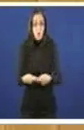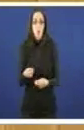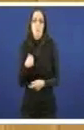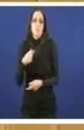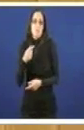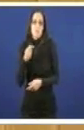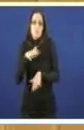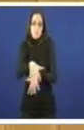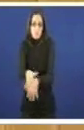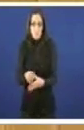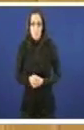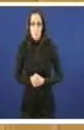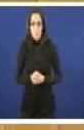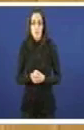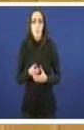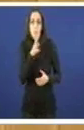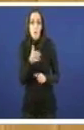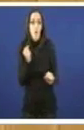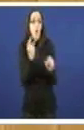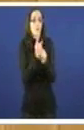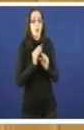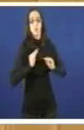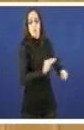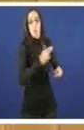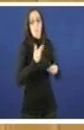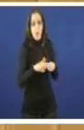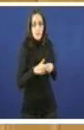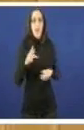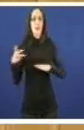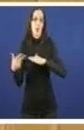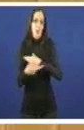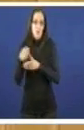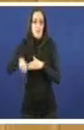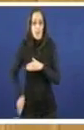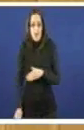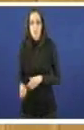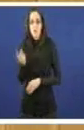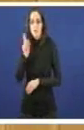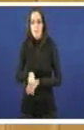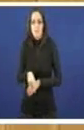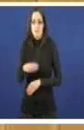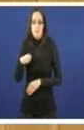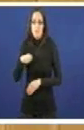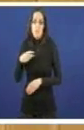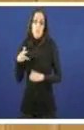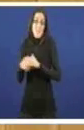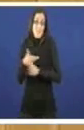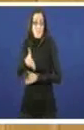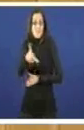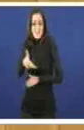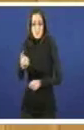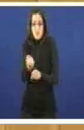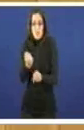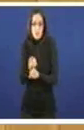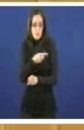contra das súas políticas en contra dos recortes de salarios en contra dos recortes de dereitos laborais contra